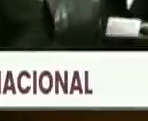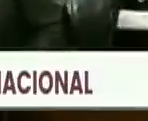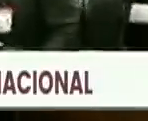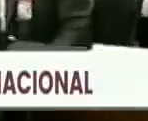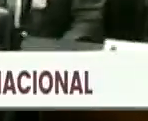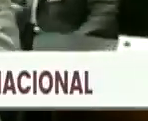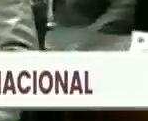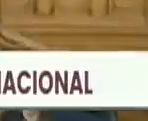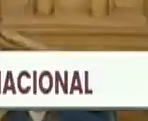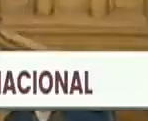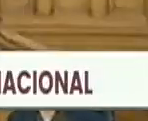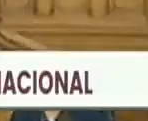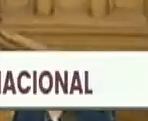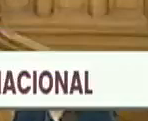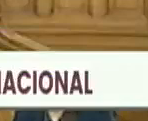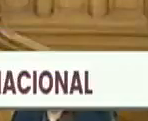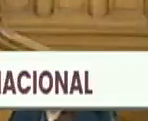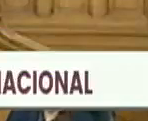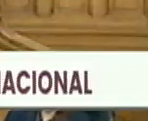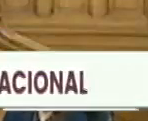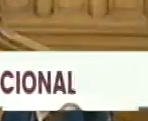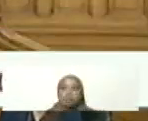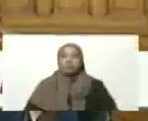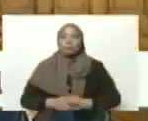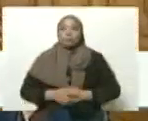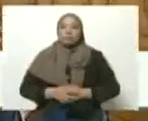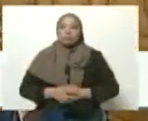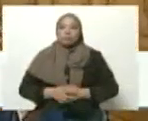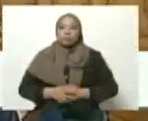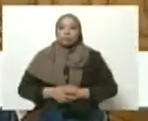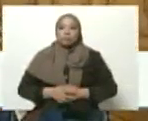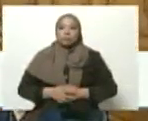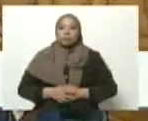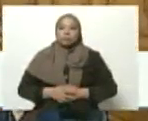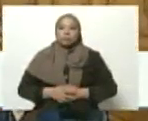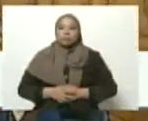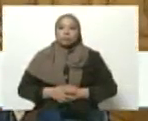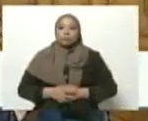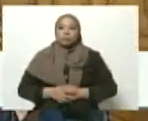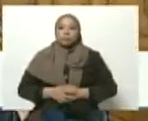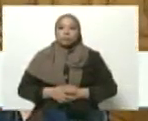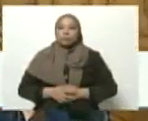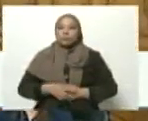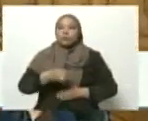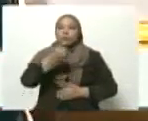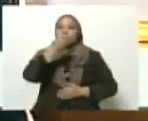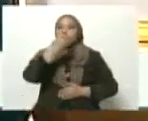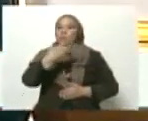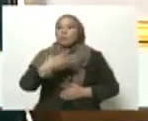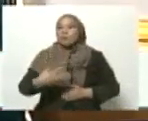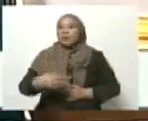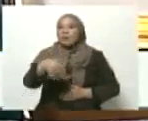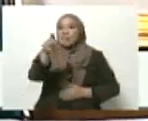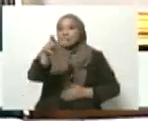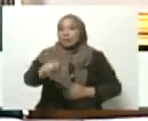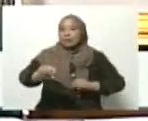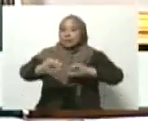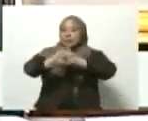Muy pocas veces puede conjugarse la calidad, la